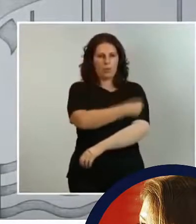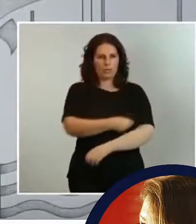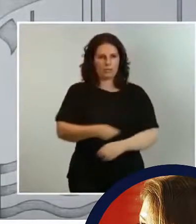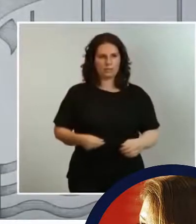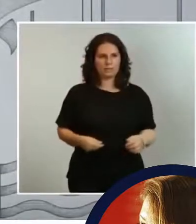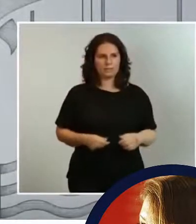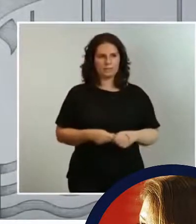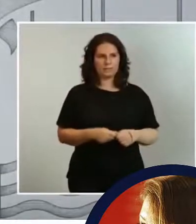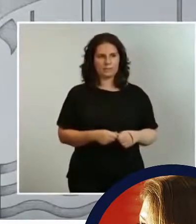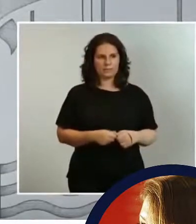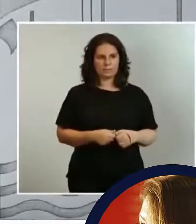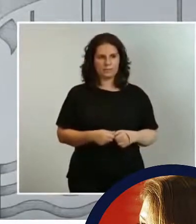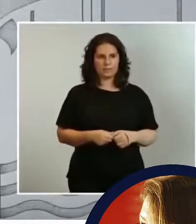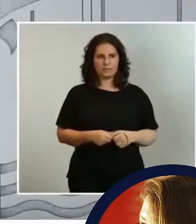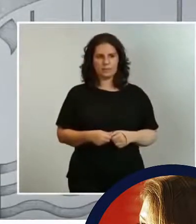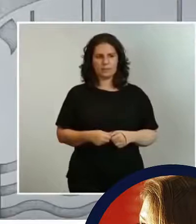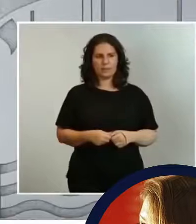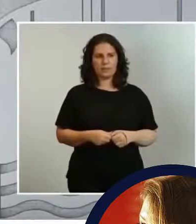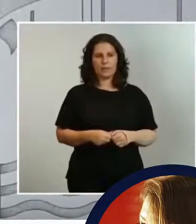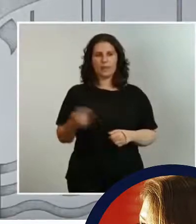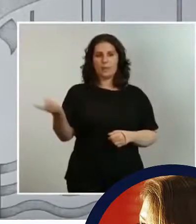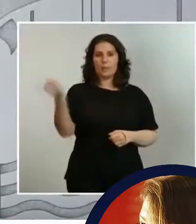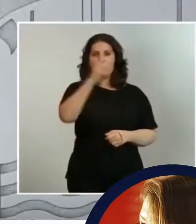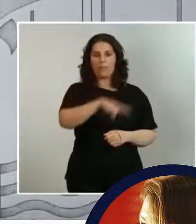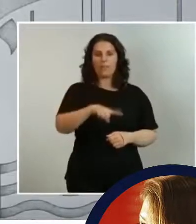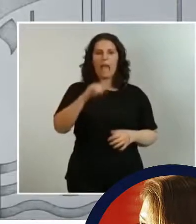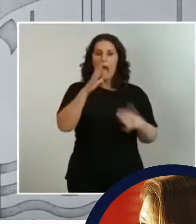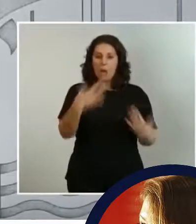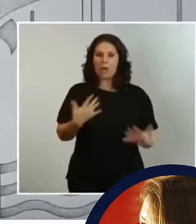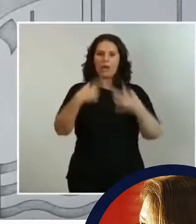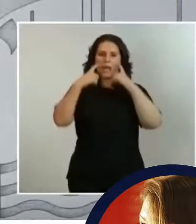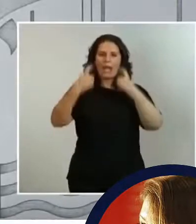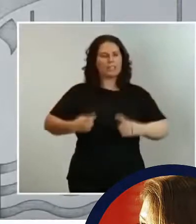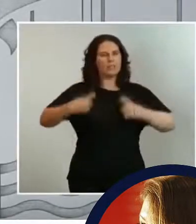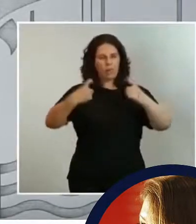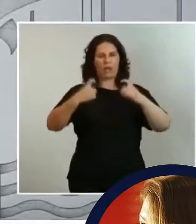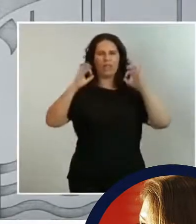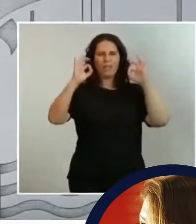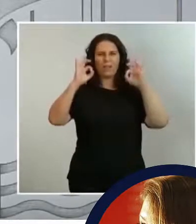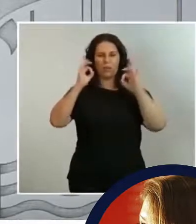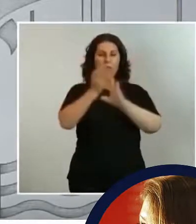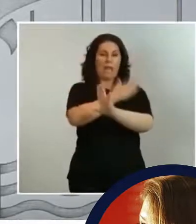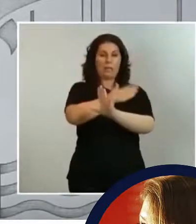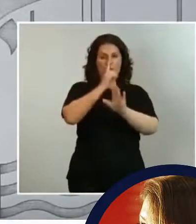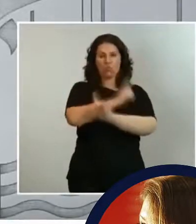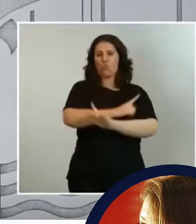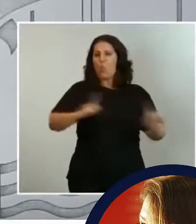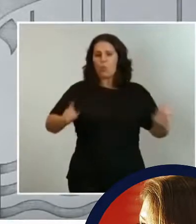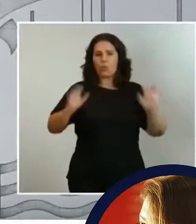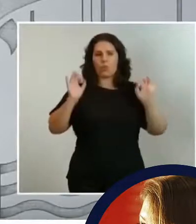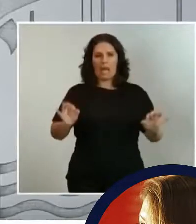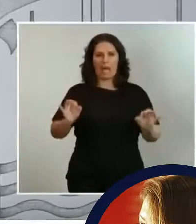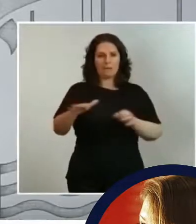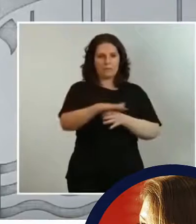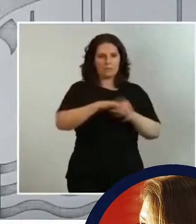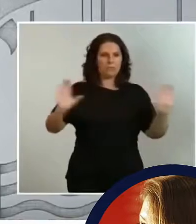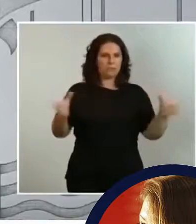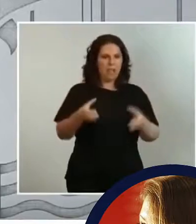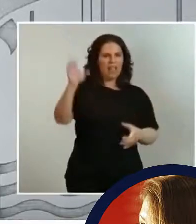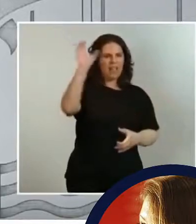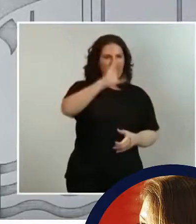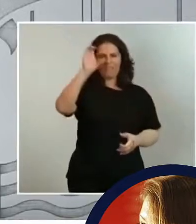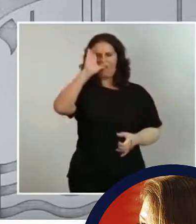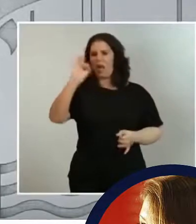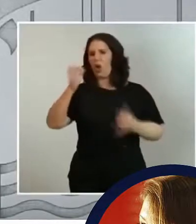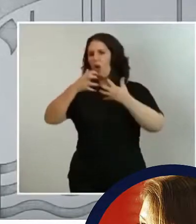Entonces, ahí, bueno, es como, realmente está todo funcionando de forma como muy, muy, en